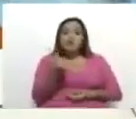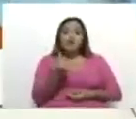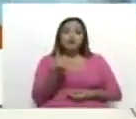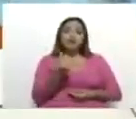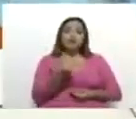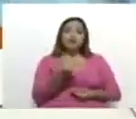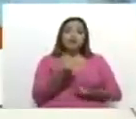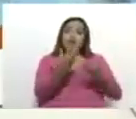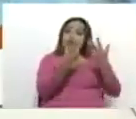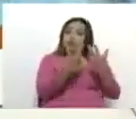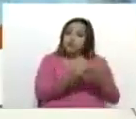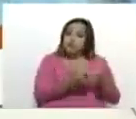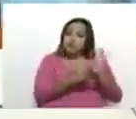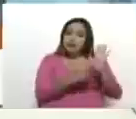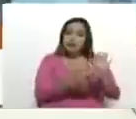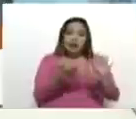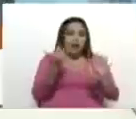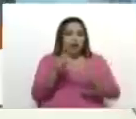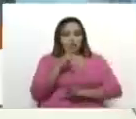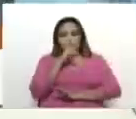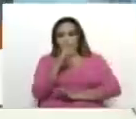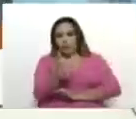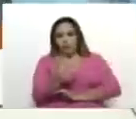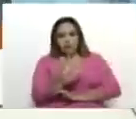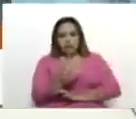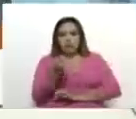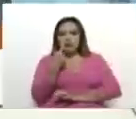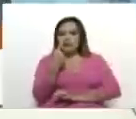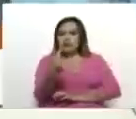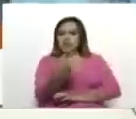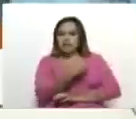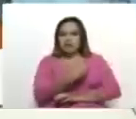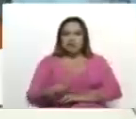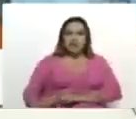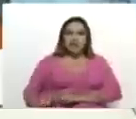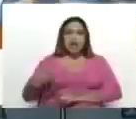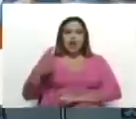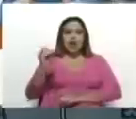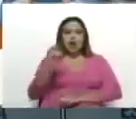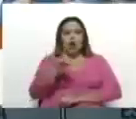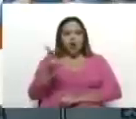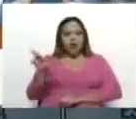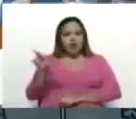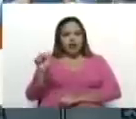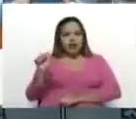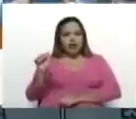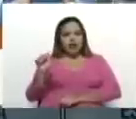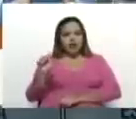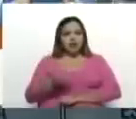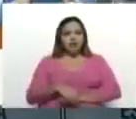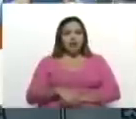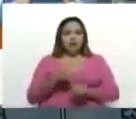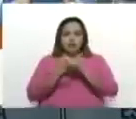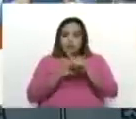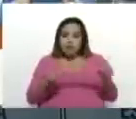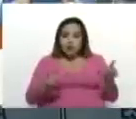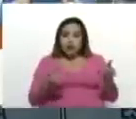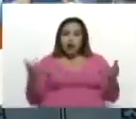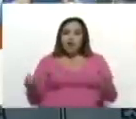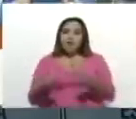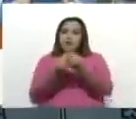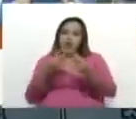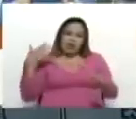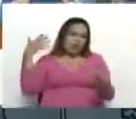números serían aterradores como dijo el presidente Rafael Correa pero lo acompañaron con una